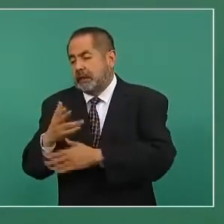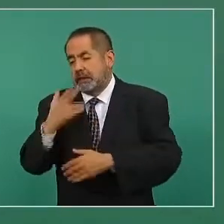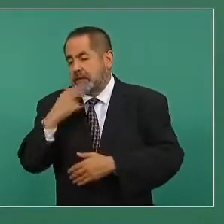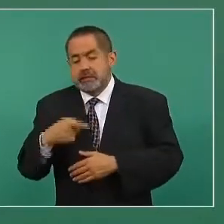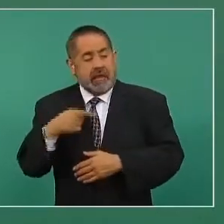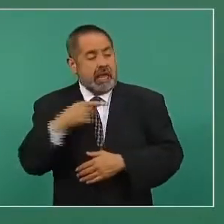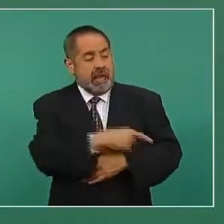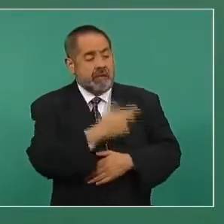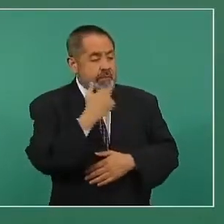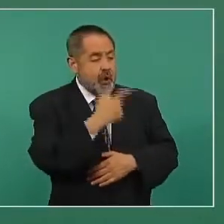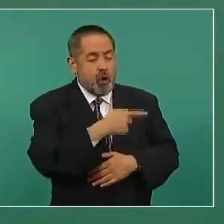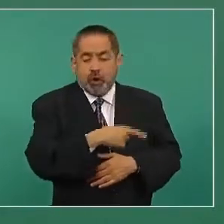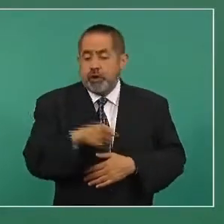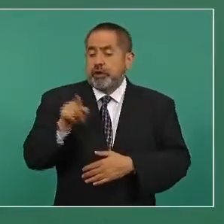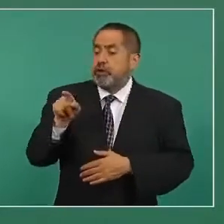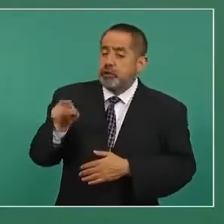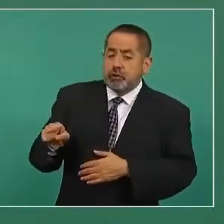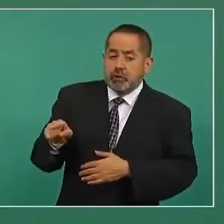cuando